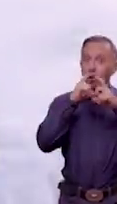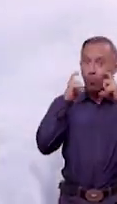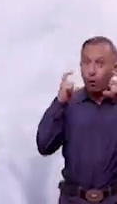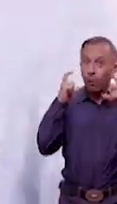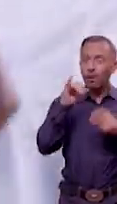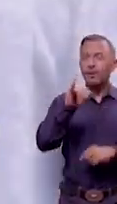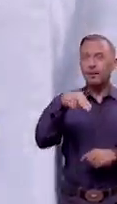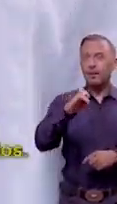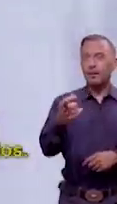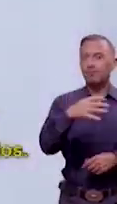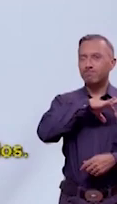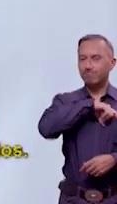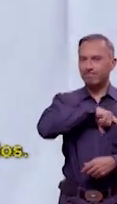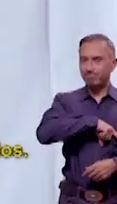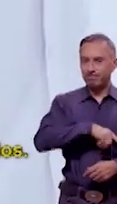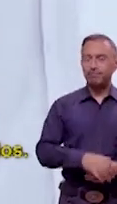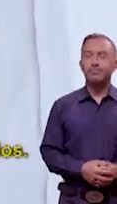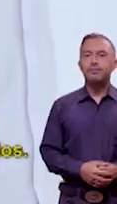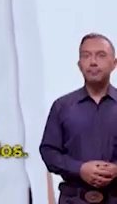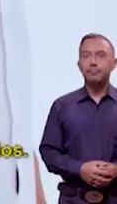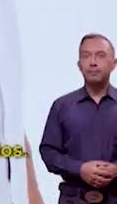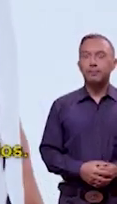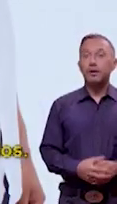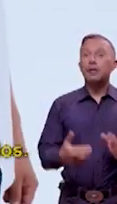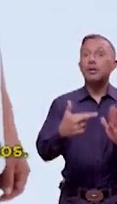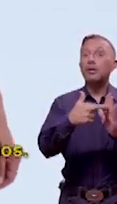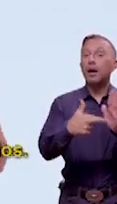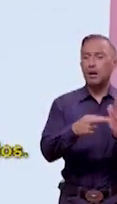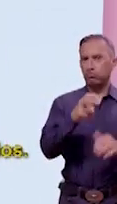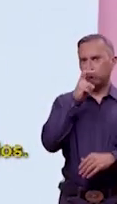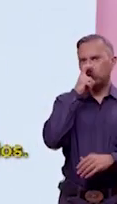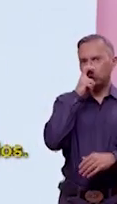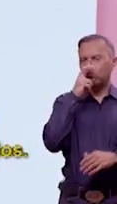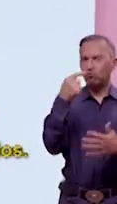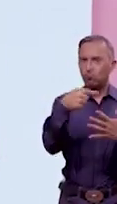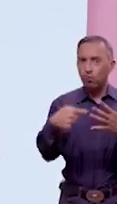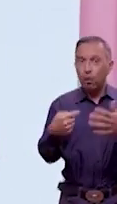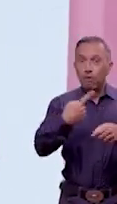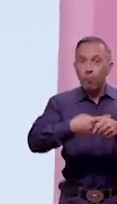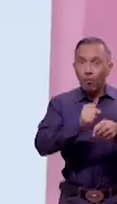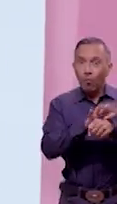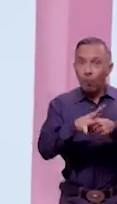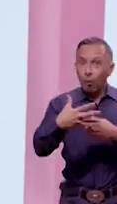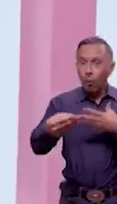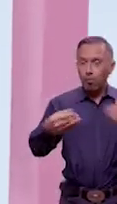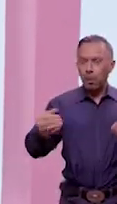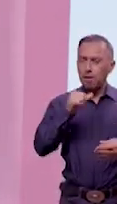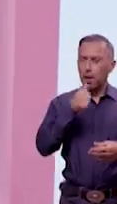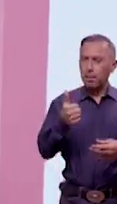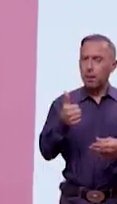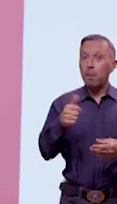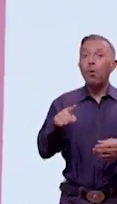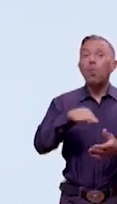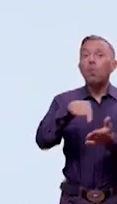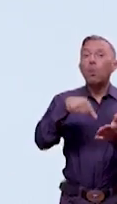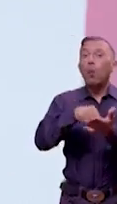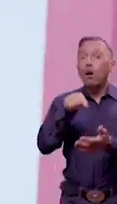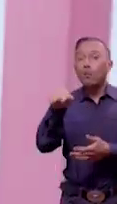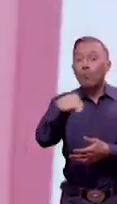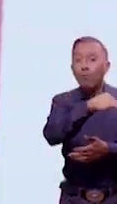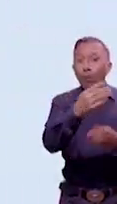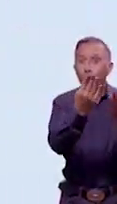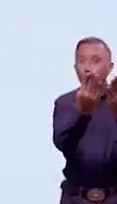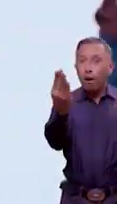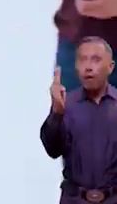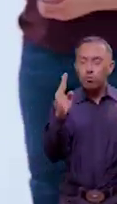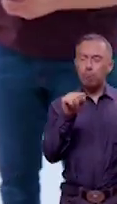Este domingo 6 de junio en Aguascalientes habremos de elegir 18 diputaciones de mayoría relativa, 9 diputaciones de representación proporcional y